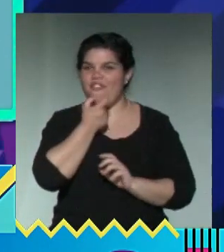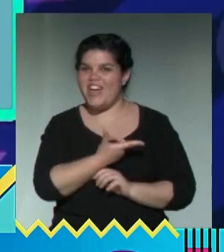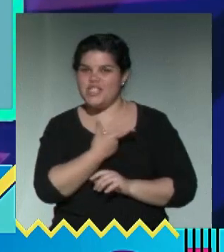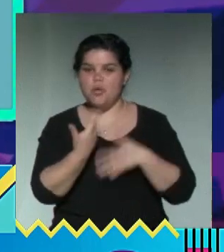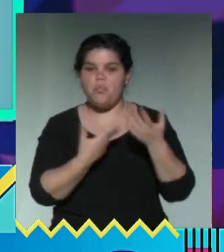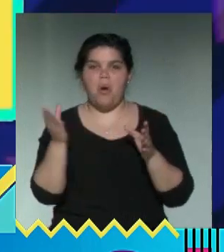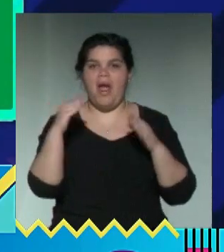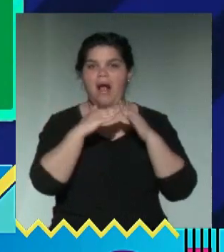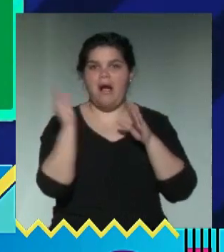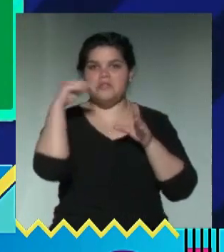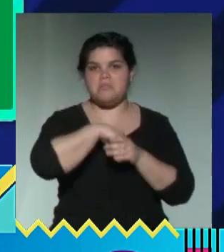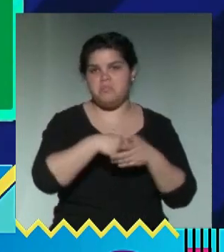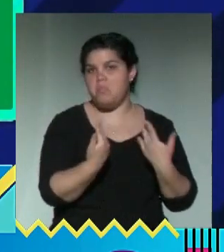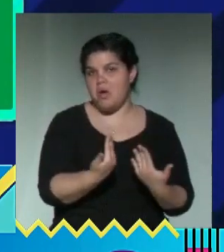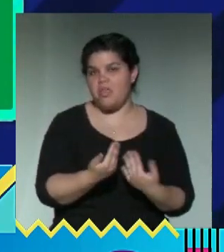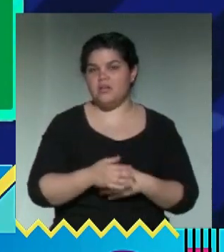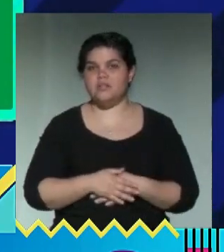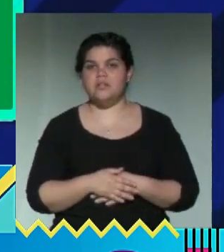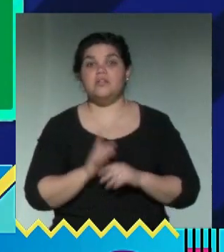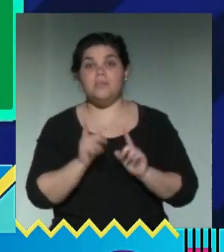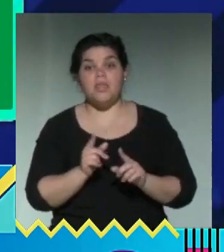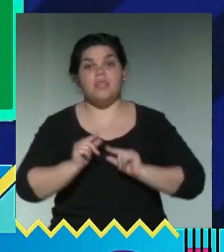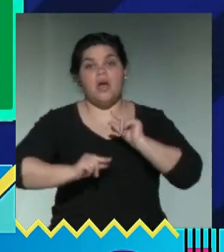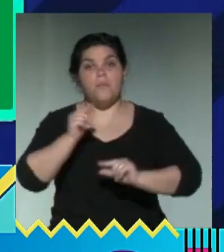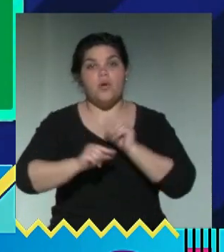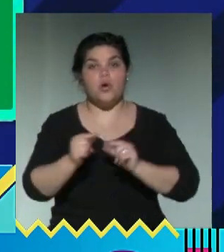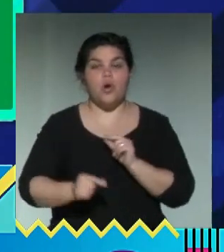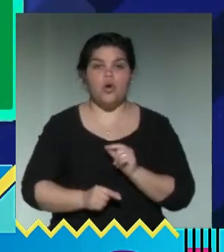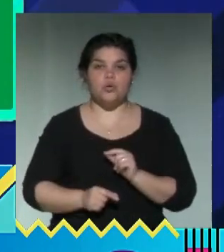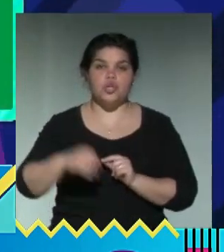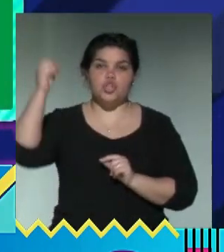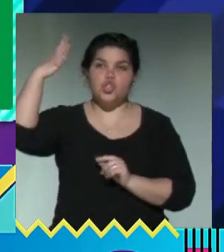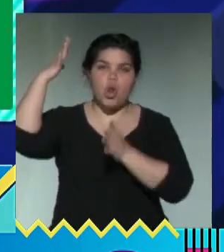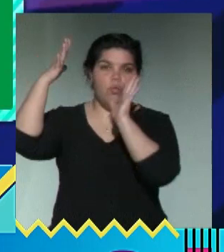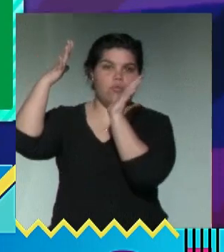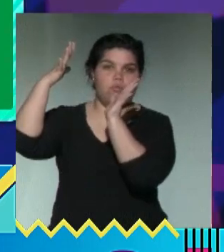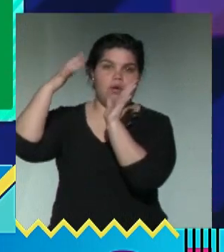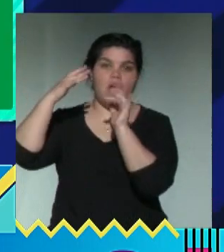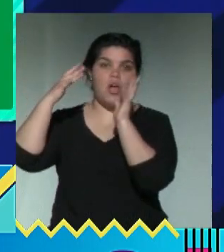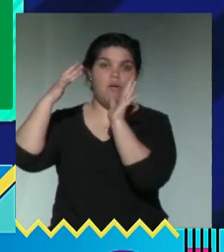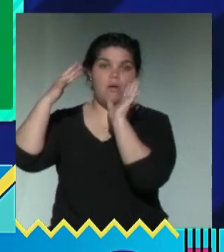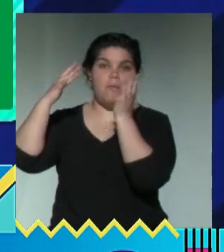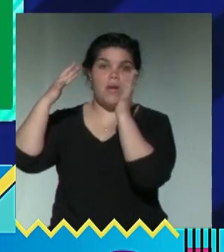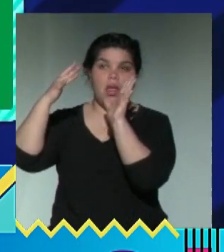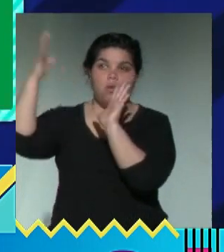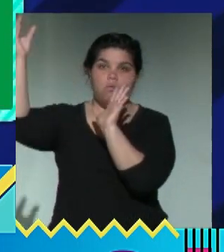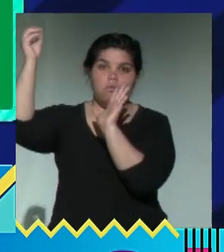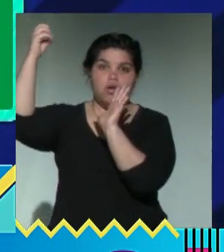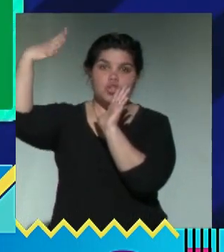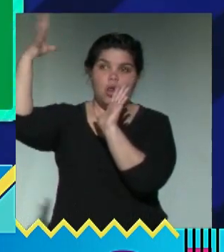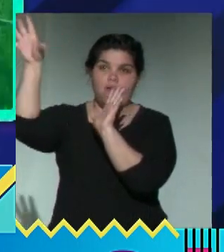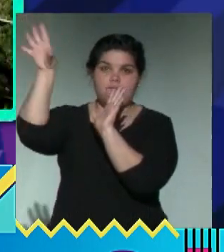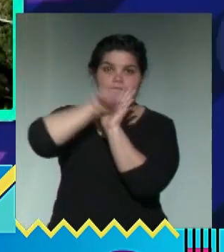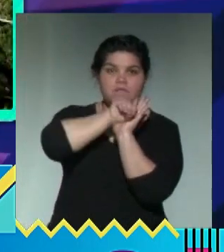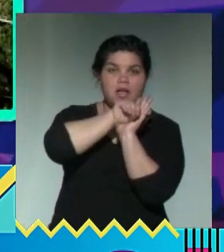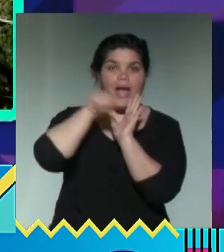uso domiciliario. Y de a poco va a ir entrando también el solar fotovoltaico, que es un poco más caro, requiere inversiones un poquito más grandes, pero